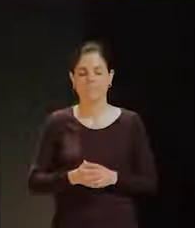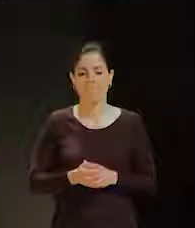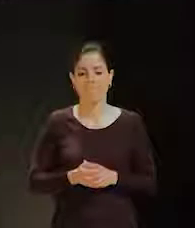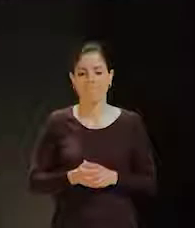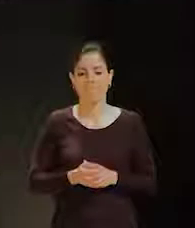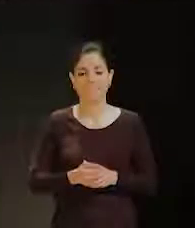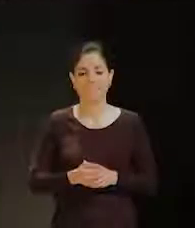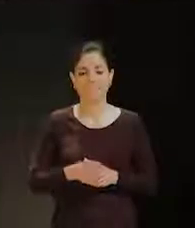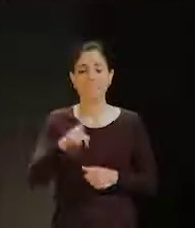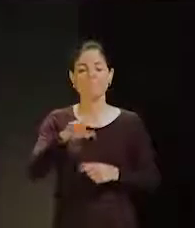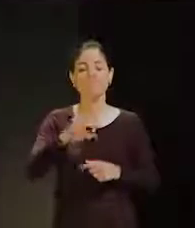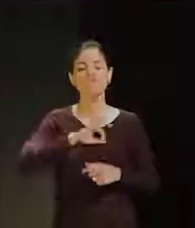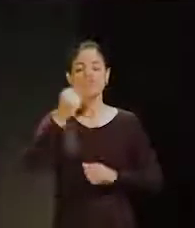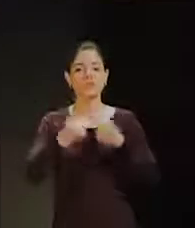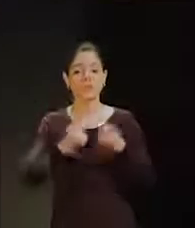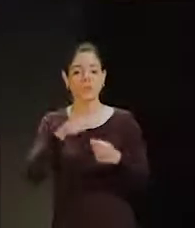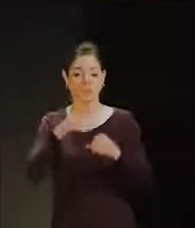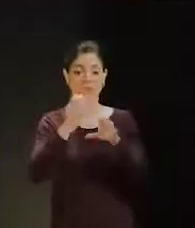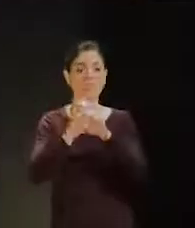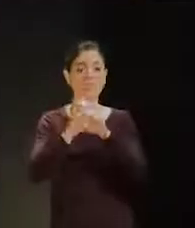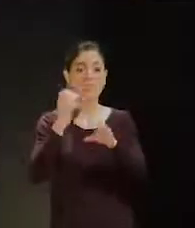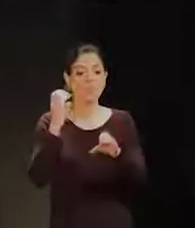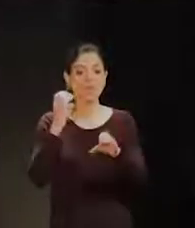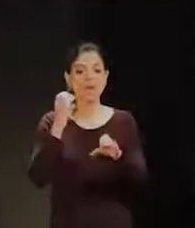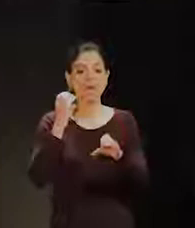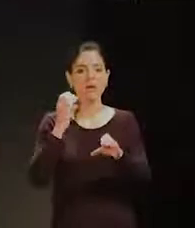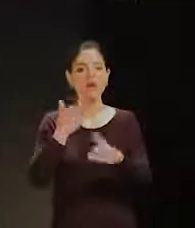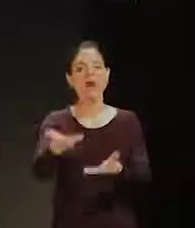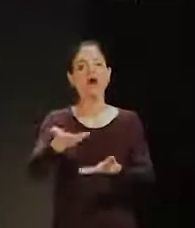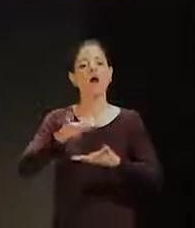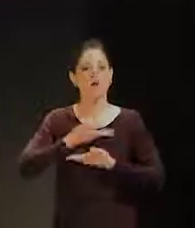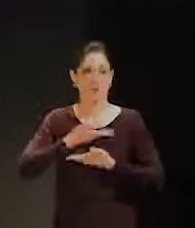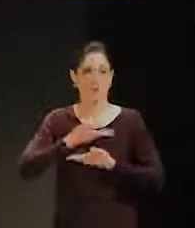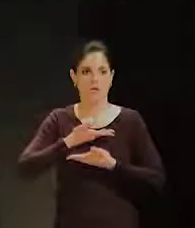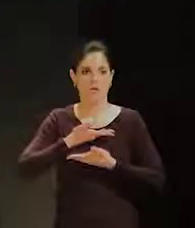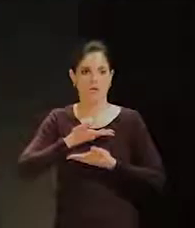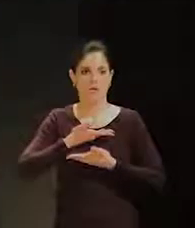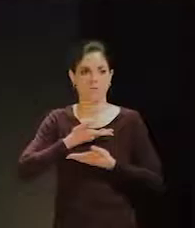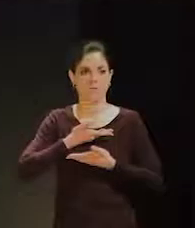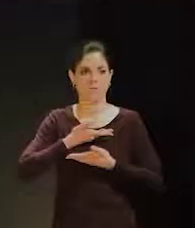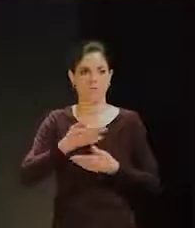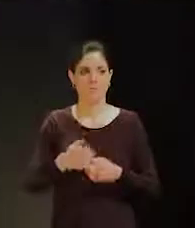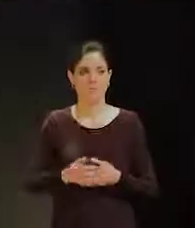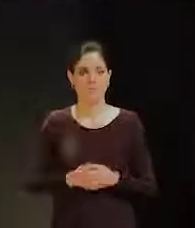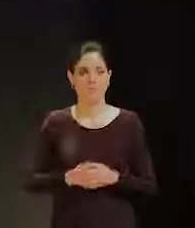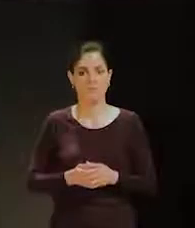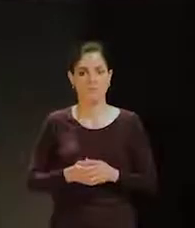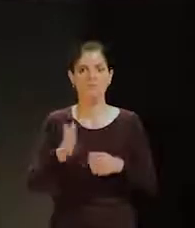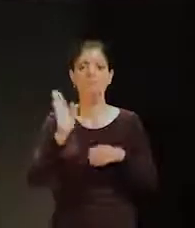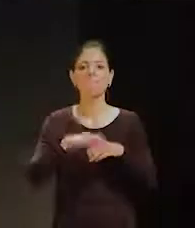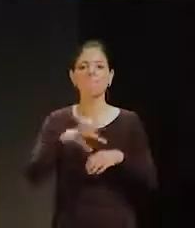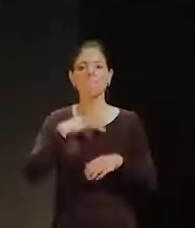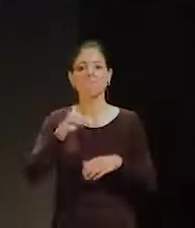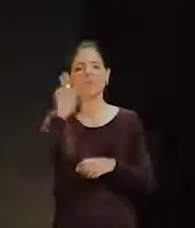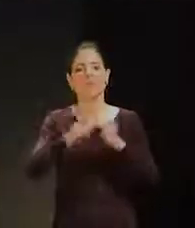los choferes del bus ayudaban. A pesar de que hubieran